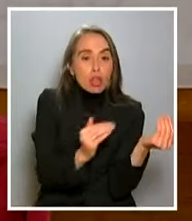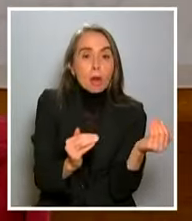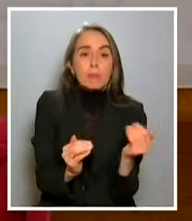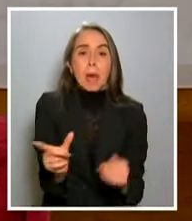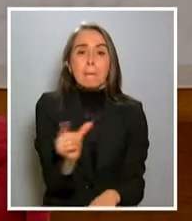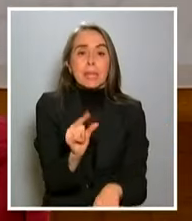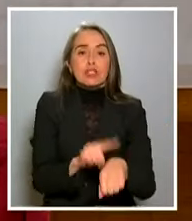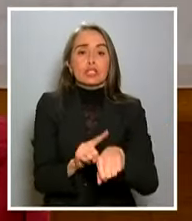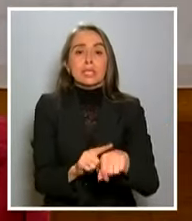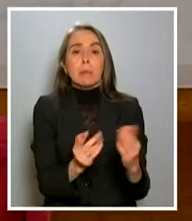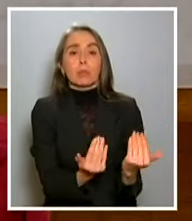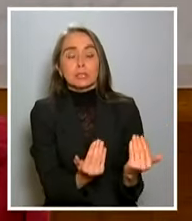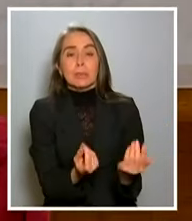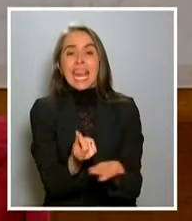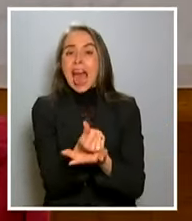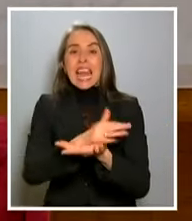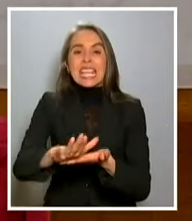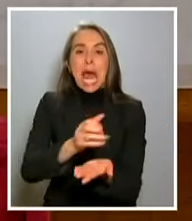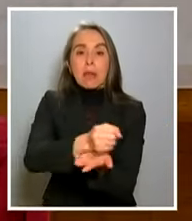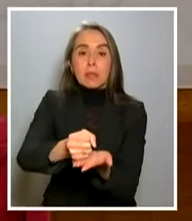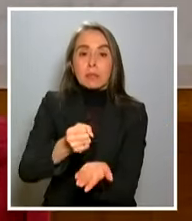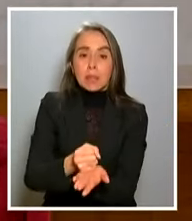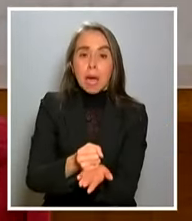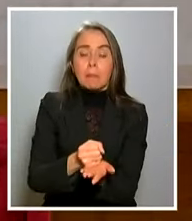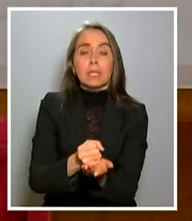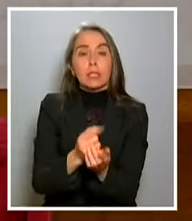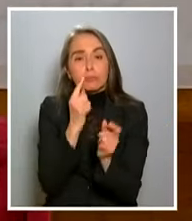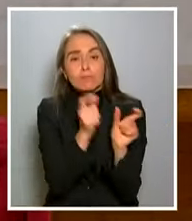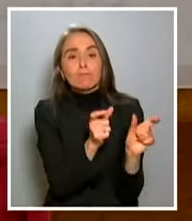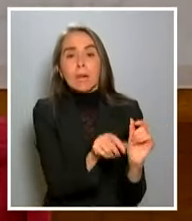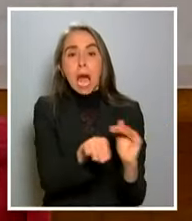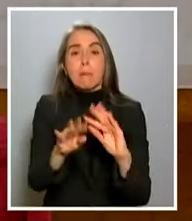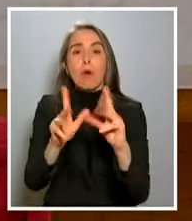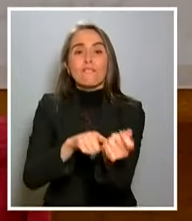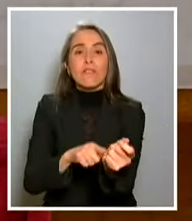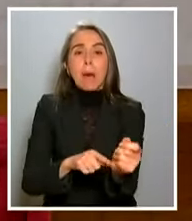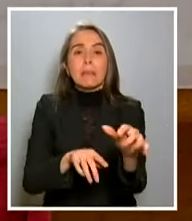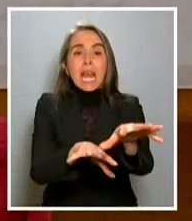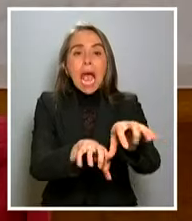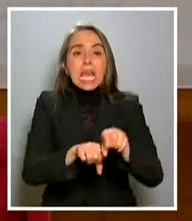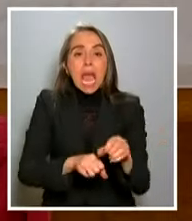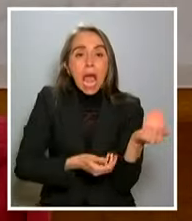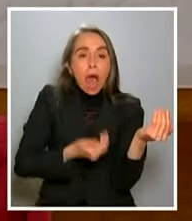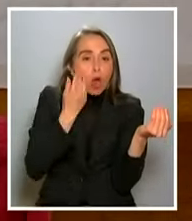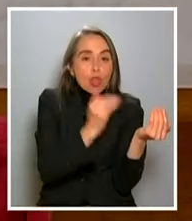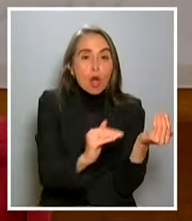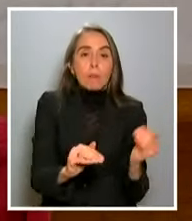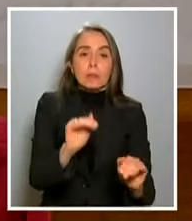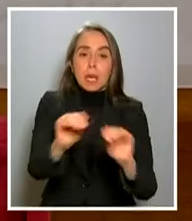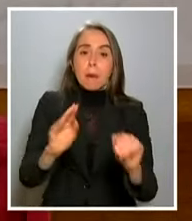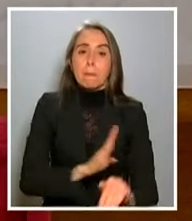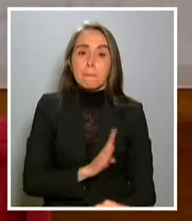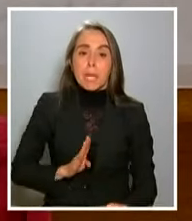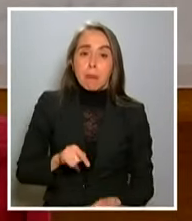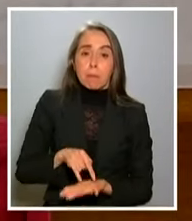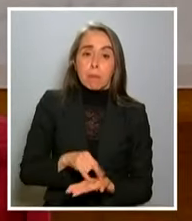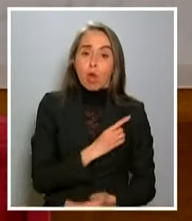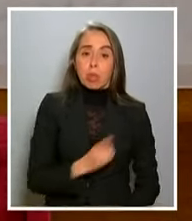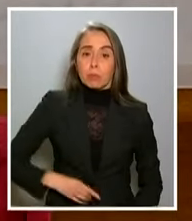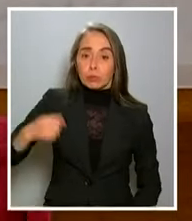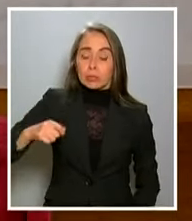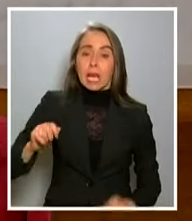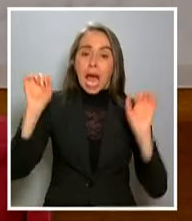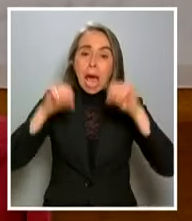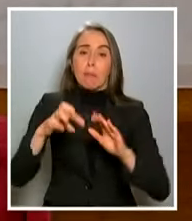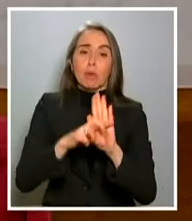tiempos de espera, gratuito y con un adecuado seguimiento y apoyo a las familias adoptivas. Llamo al Congreso encarecidamente a aprobar este